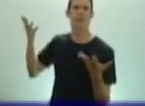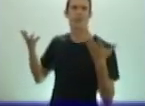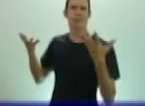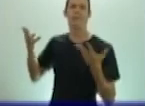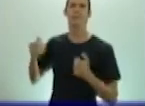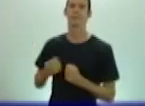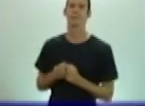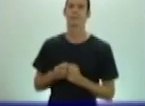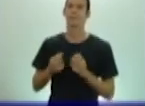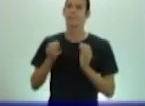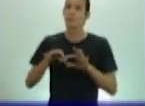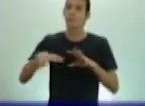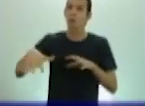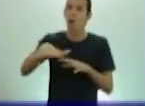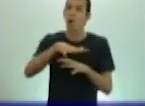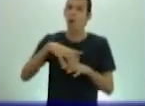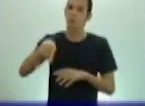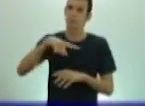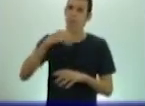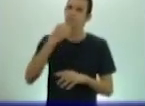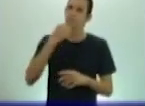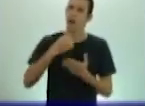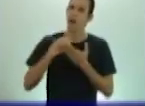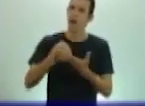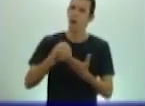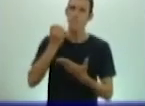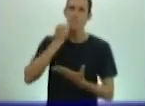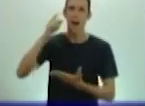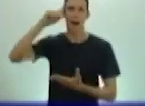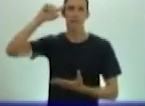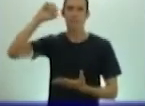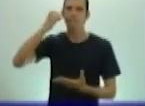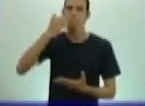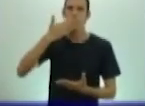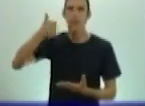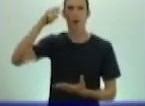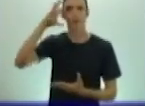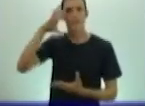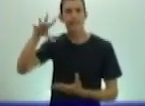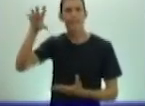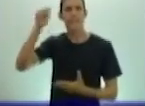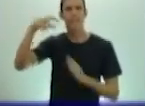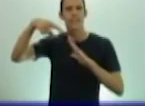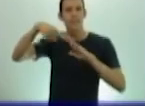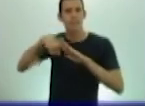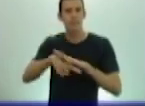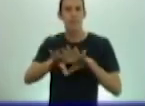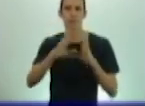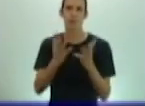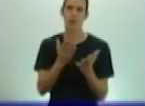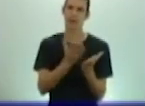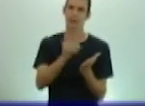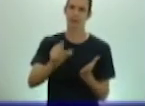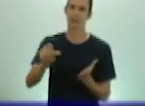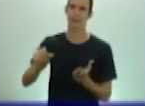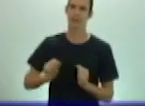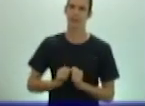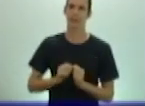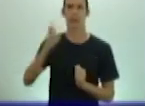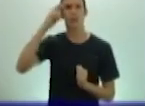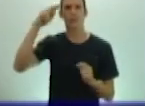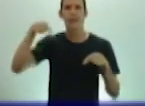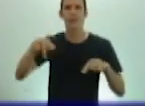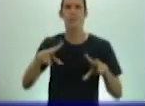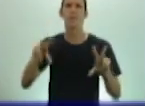ayudar a consolidar los conocimientos que en el día de hoy hemos tratado de repasar con los educandos. Recuerden que no es contenido nuevo lo que